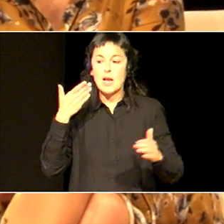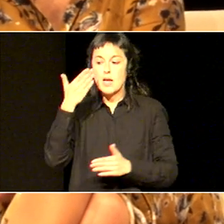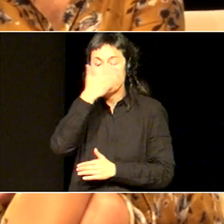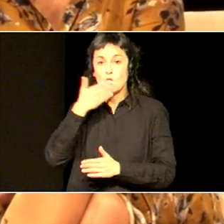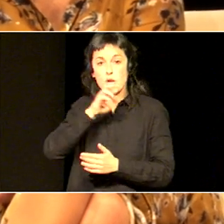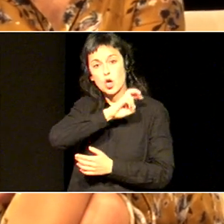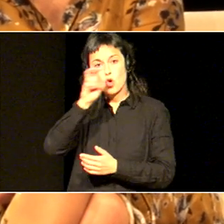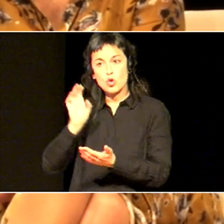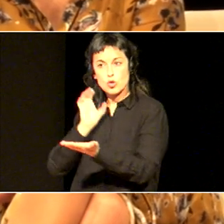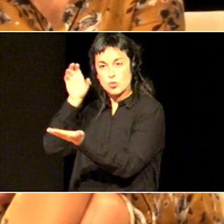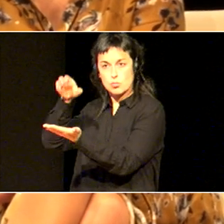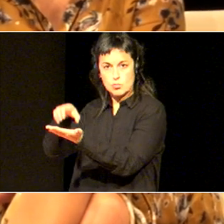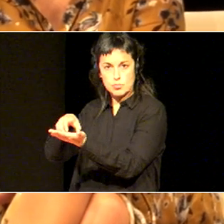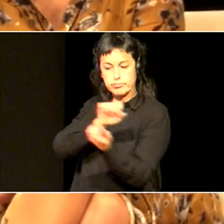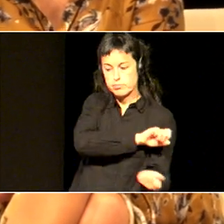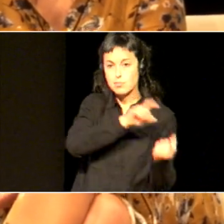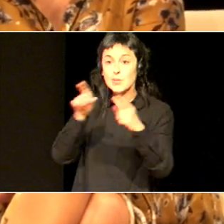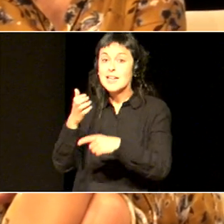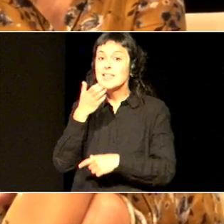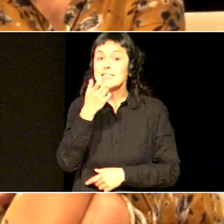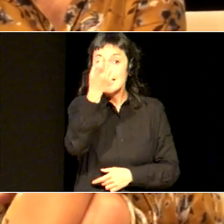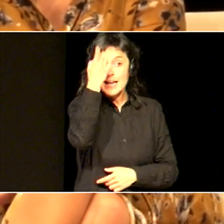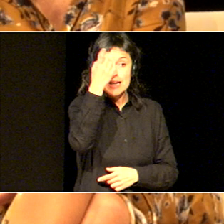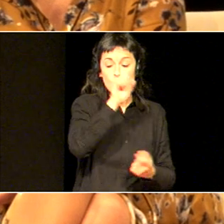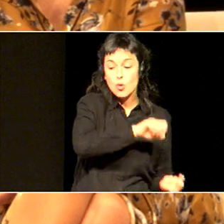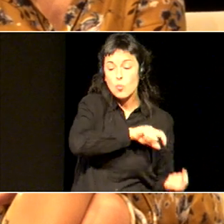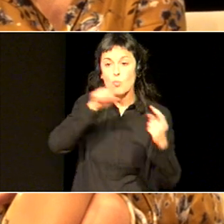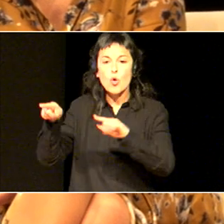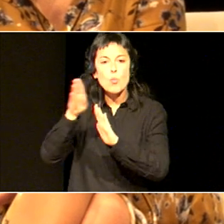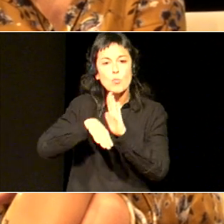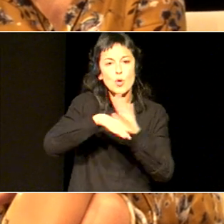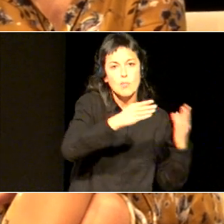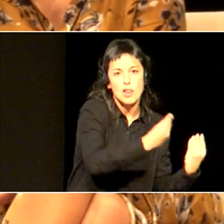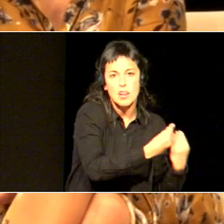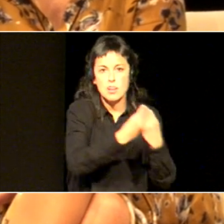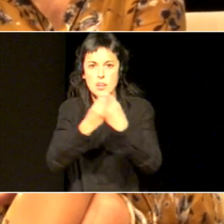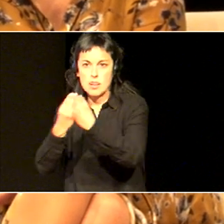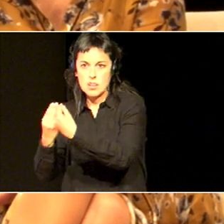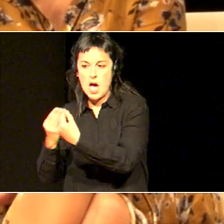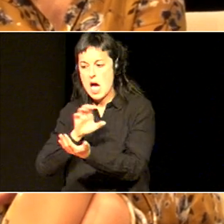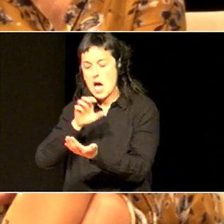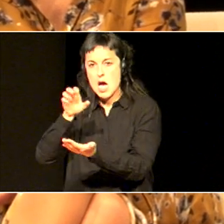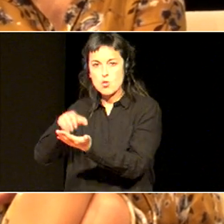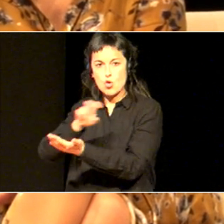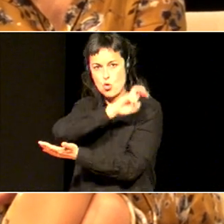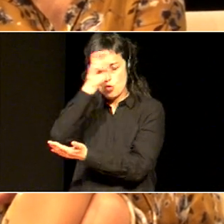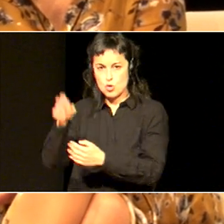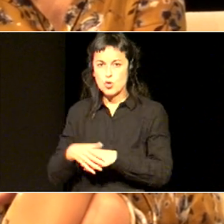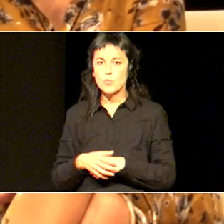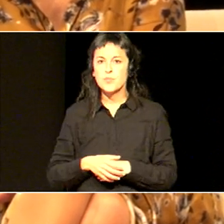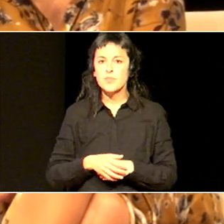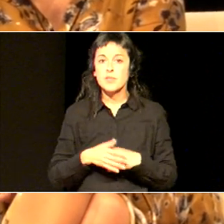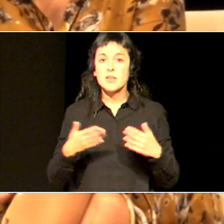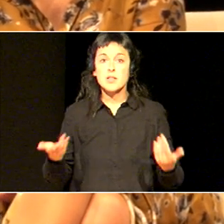joatea. Ikaslea desplazatzen bada, programa ikaslearekin doia. Orduan, gure kasuan, bueno, solo